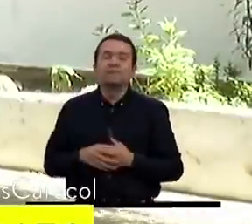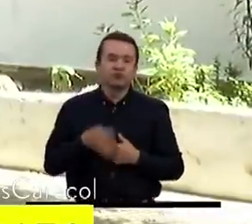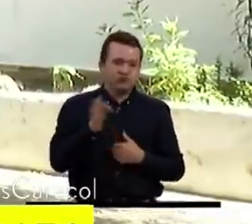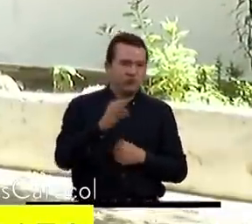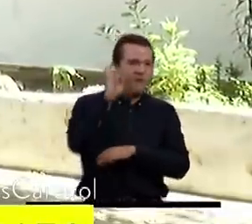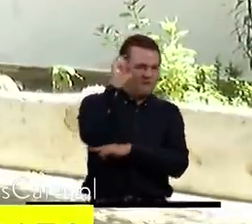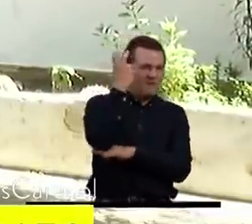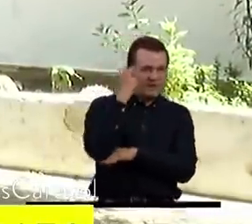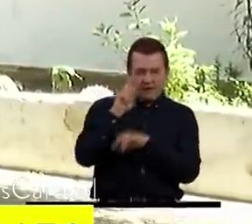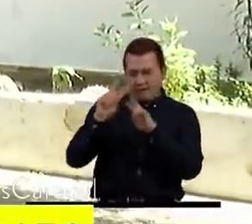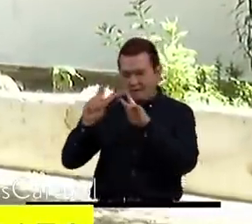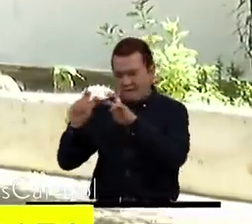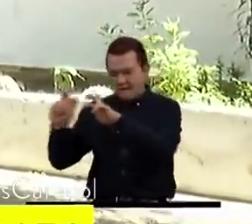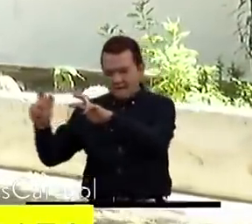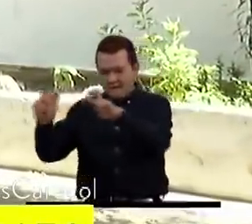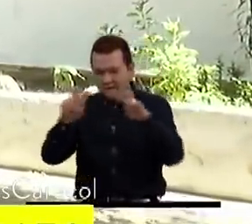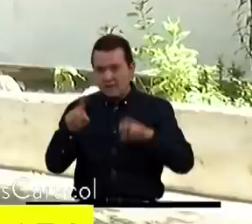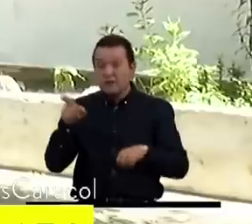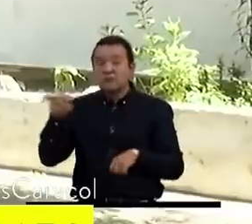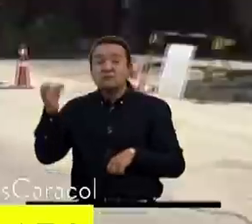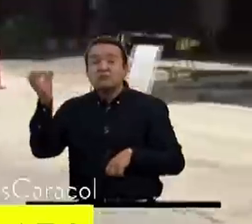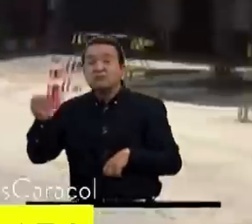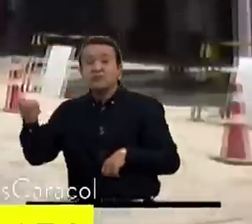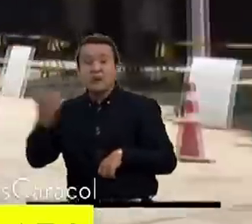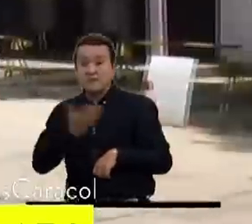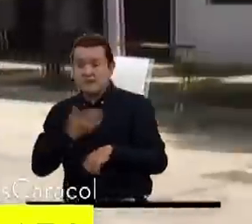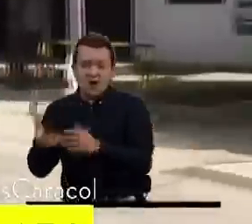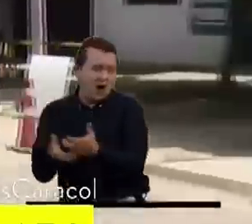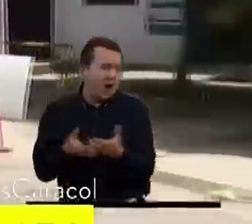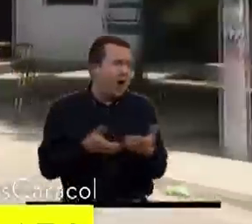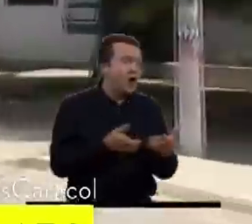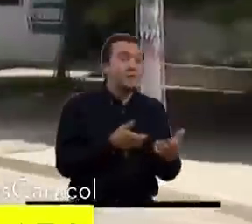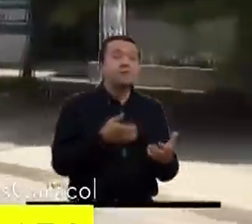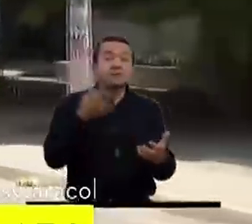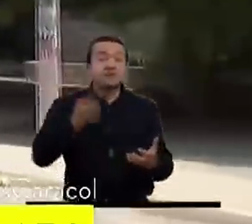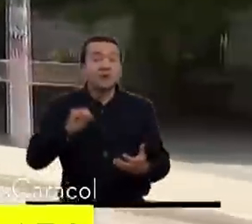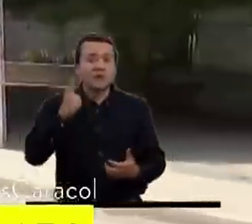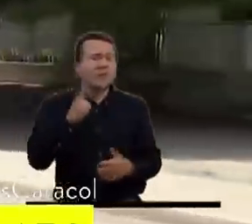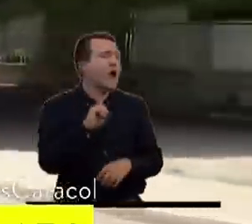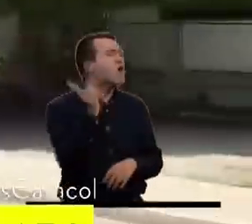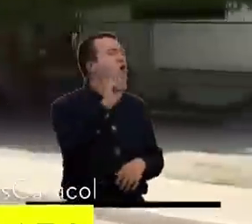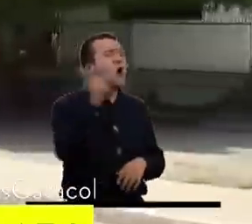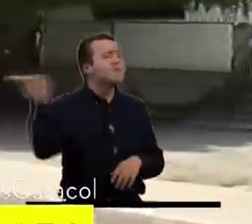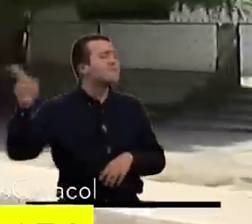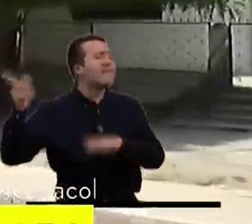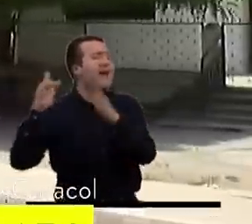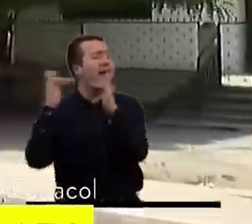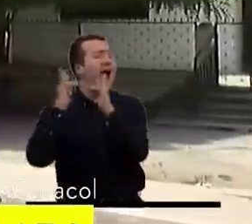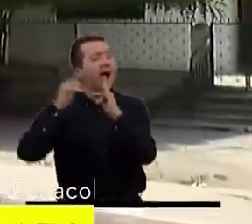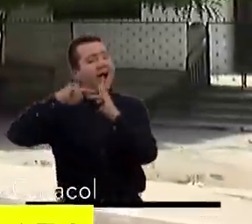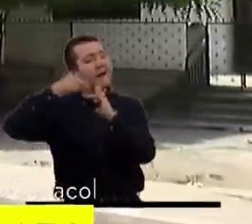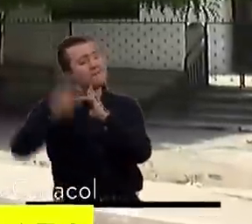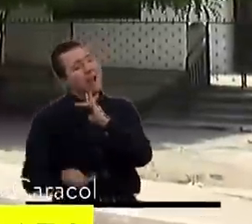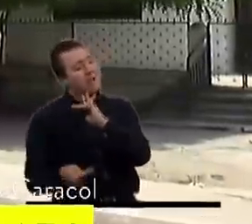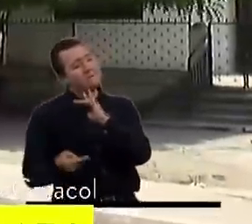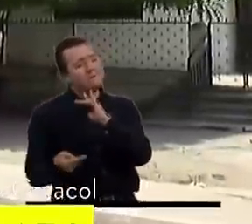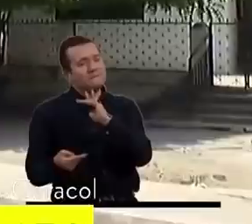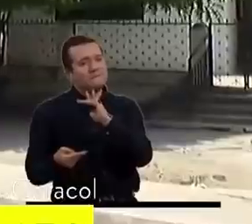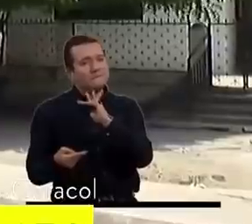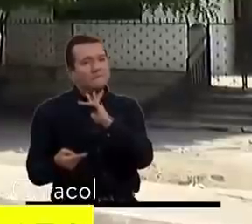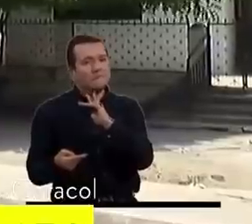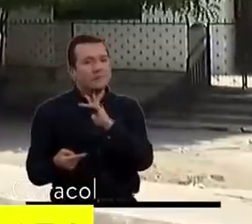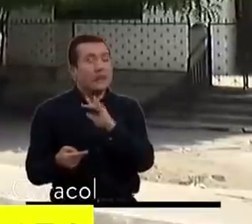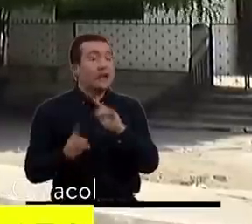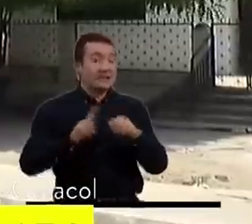caso, inicialmente la madre del pequeño cambió su versión. Primero aseguró que se había caído de una cama, luego que todo había sucedido porque el